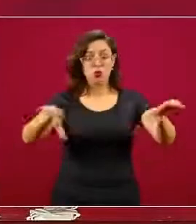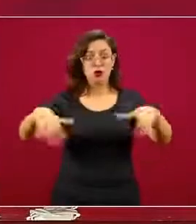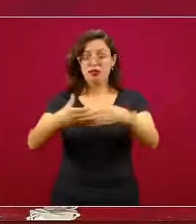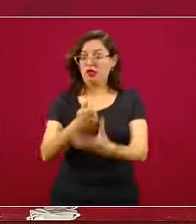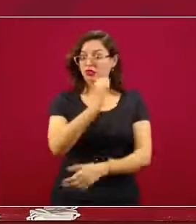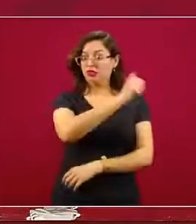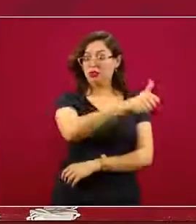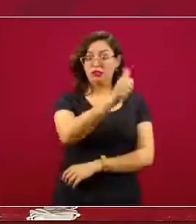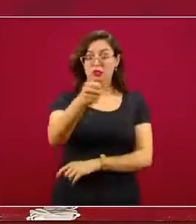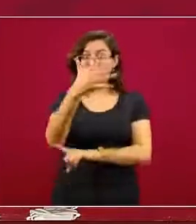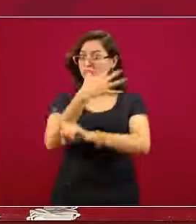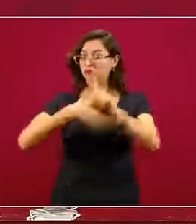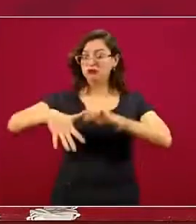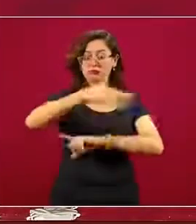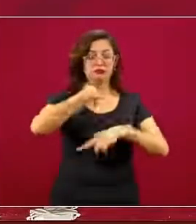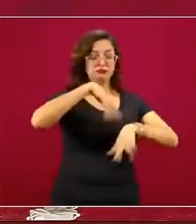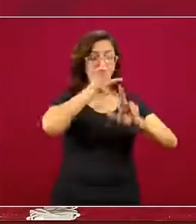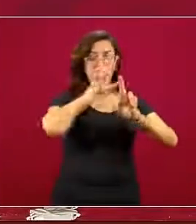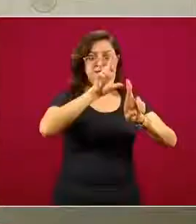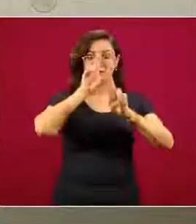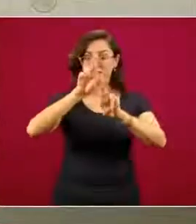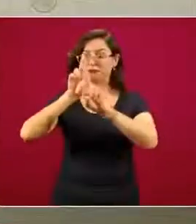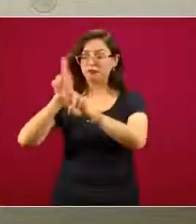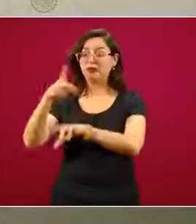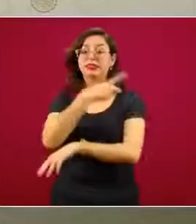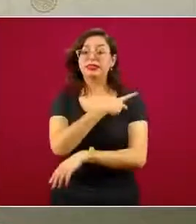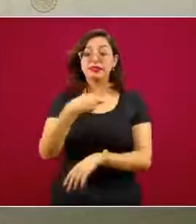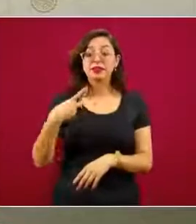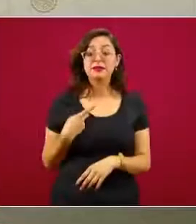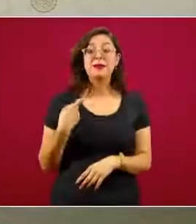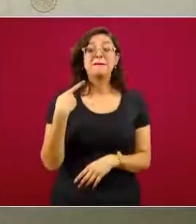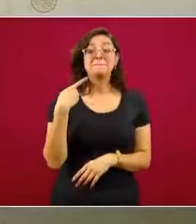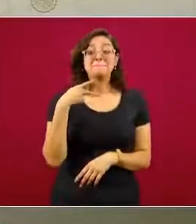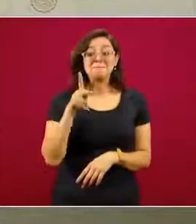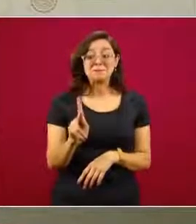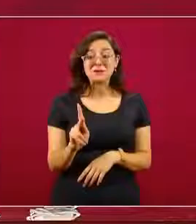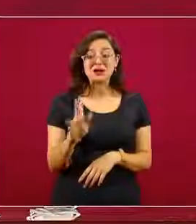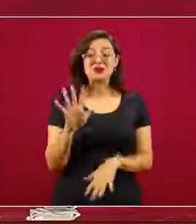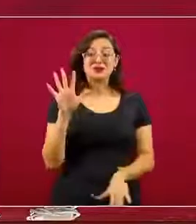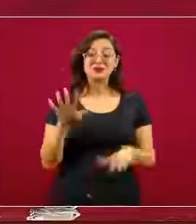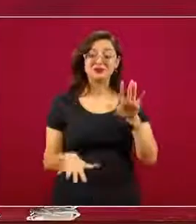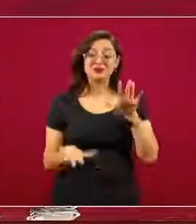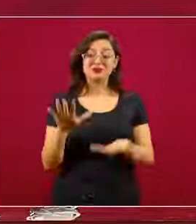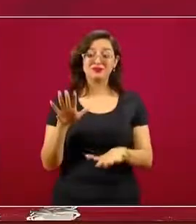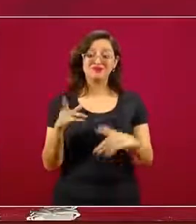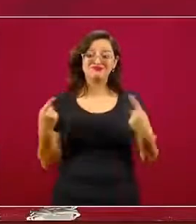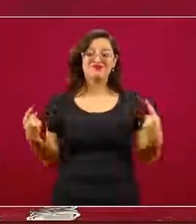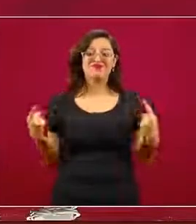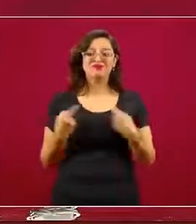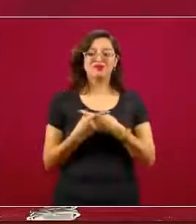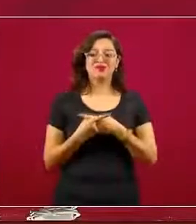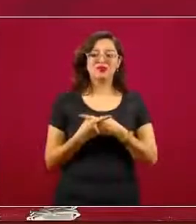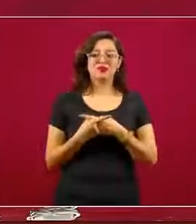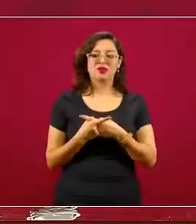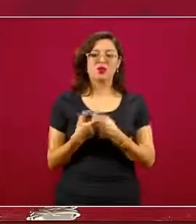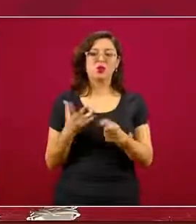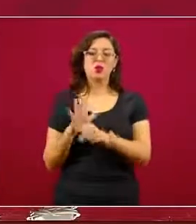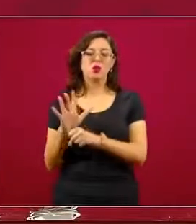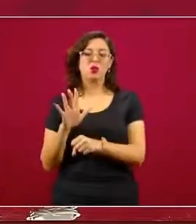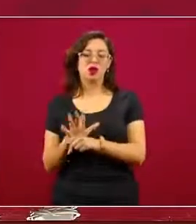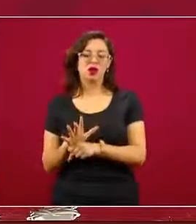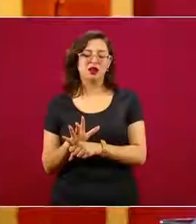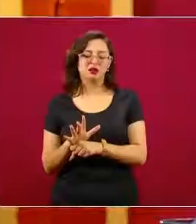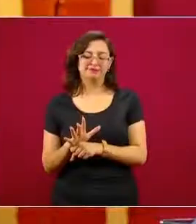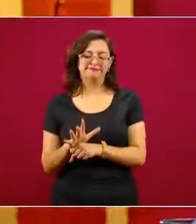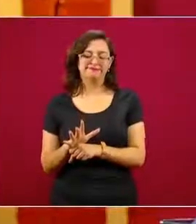su contexto. Lo cierto es que a veces sí existe una contradicción entre los